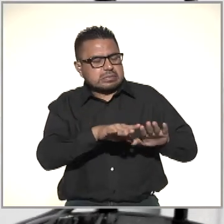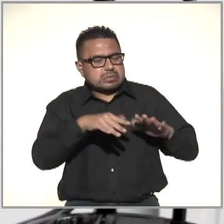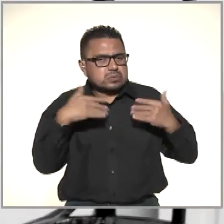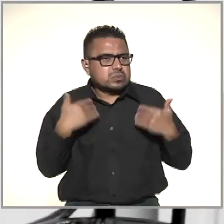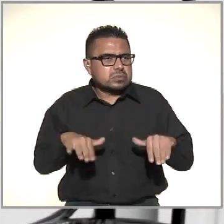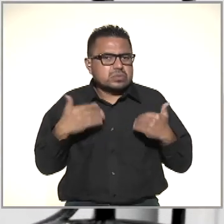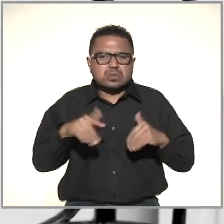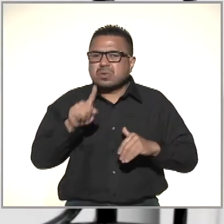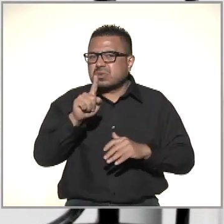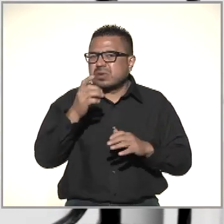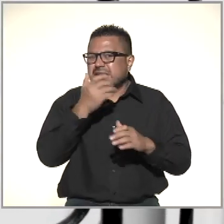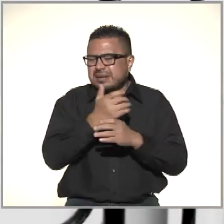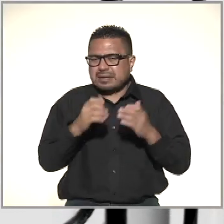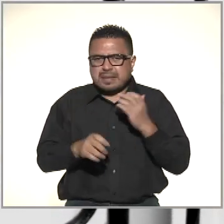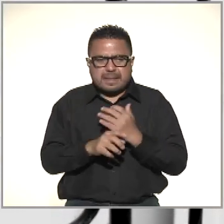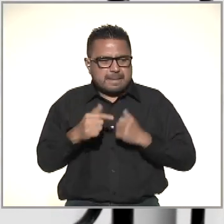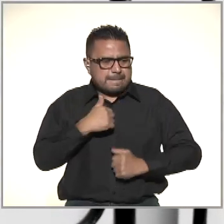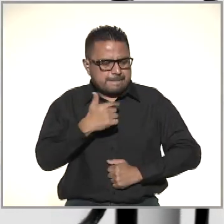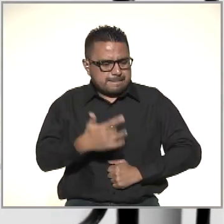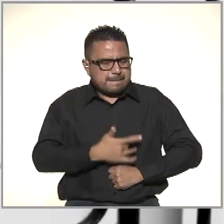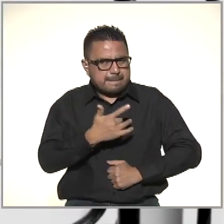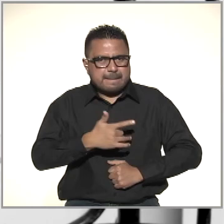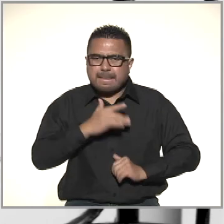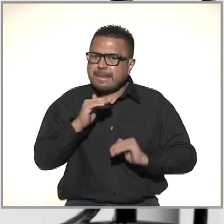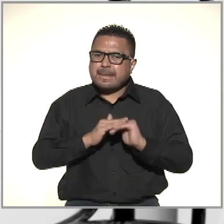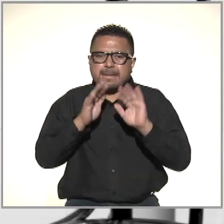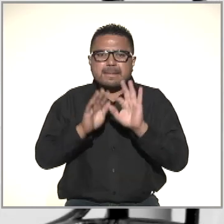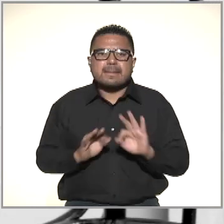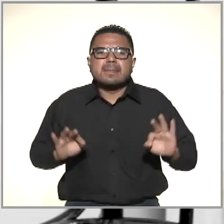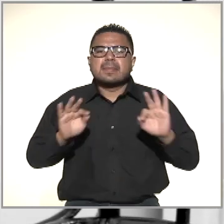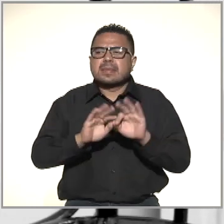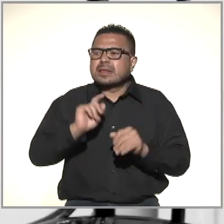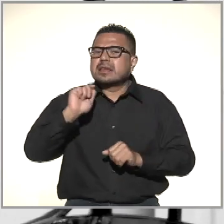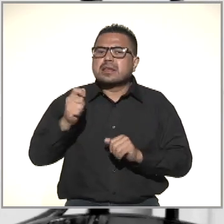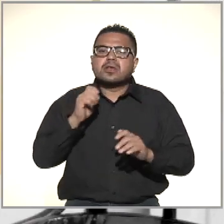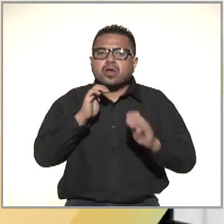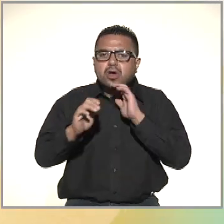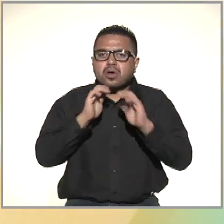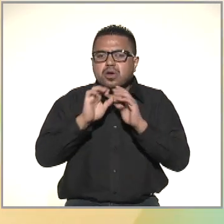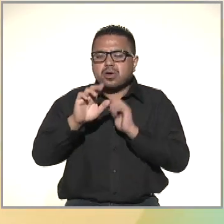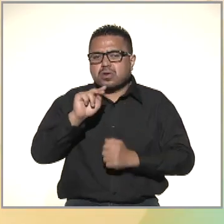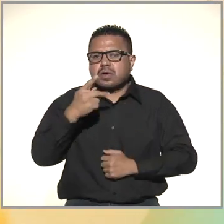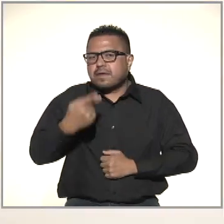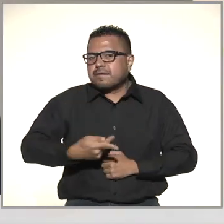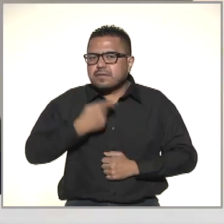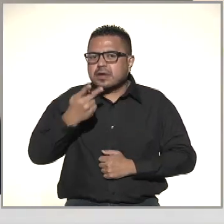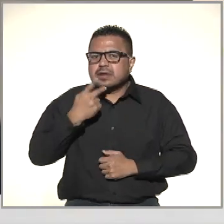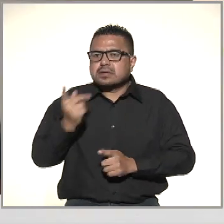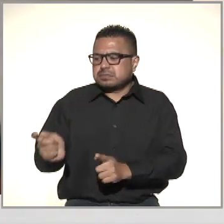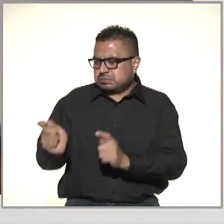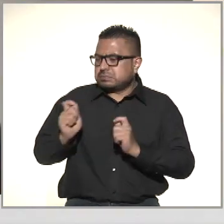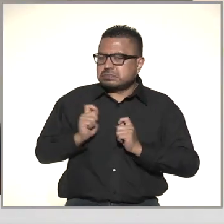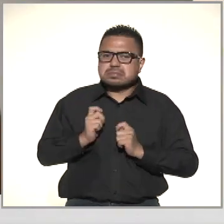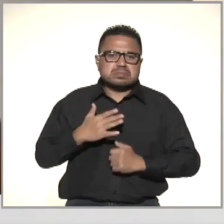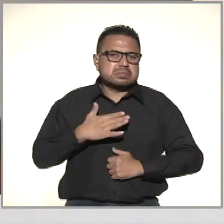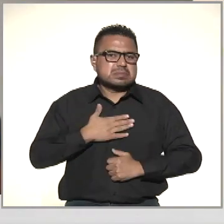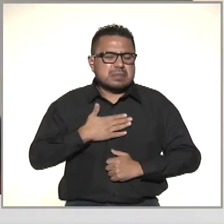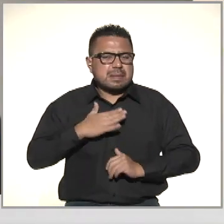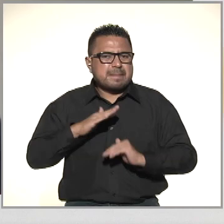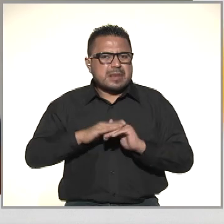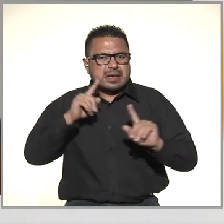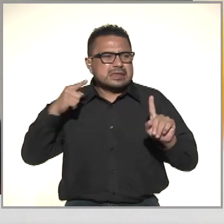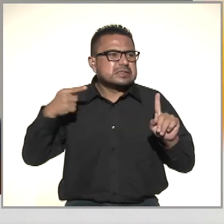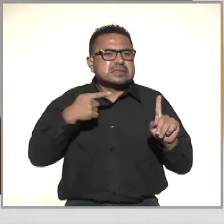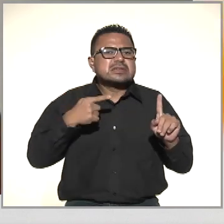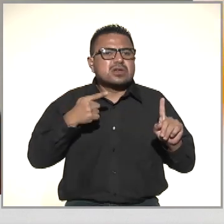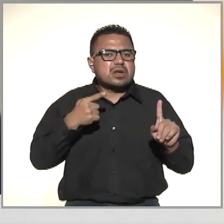de los efectos que a mí me parecen importantes es que la comunicación no verbal nos da señales muy directas